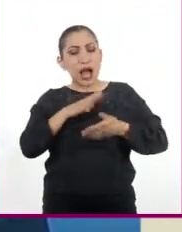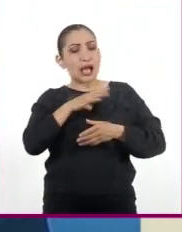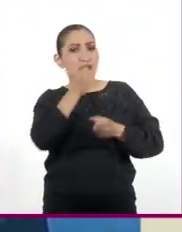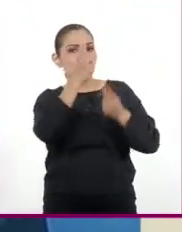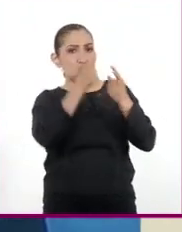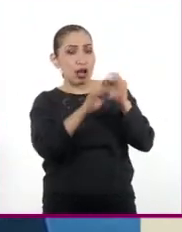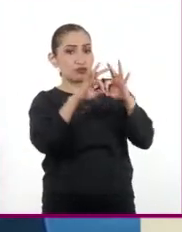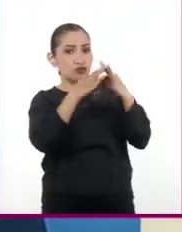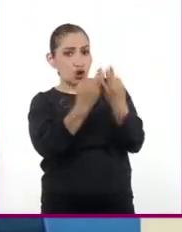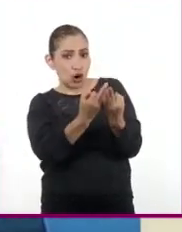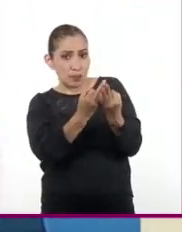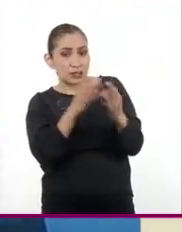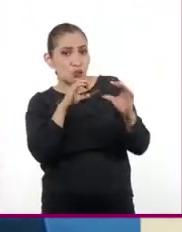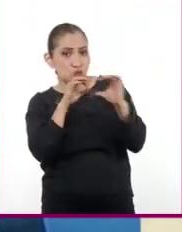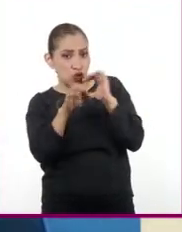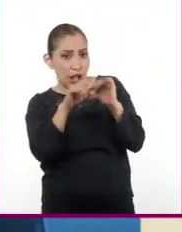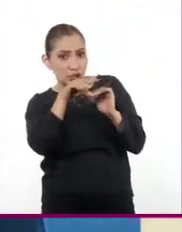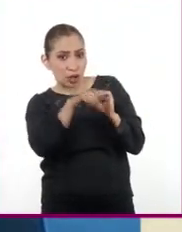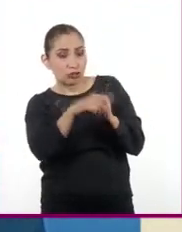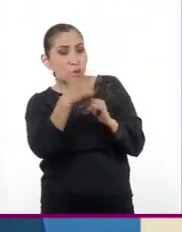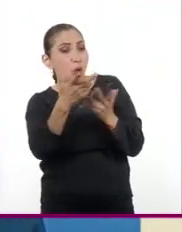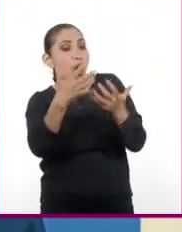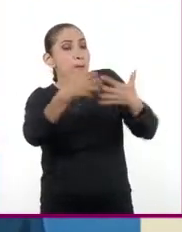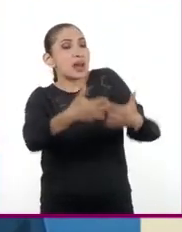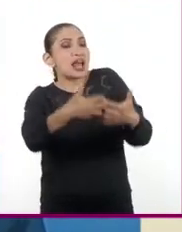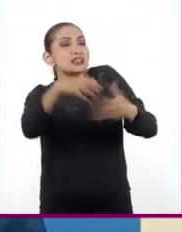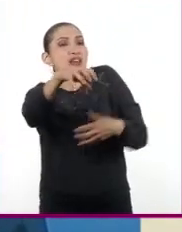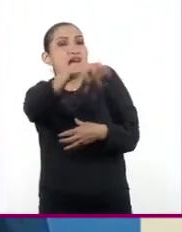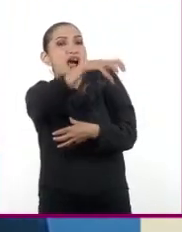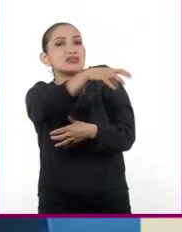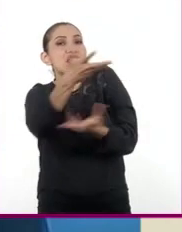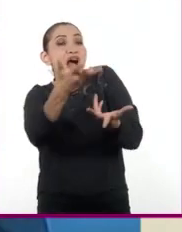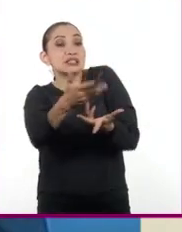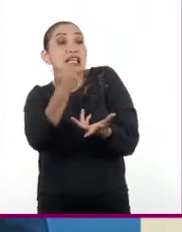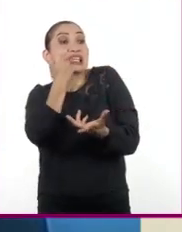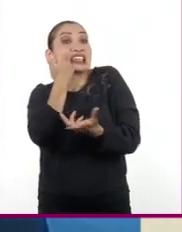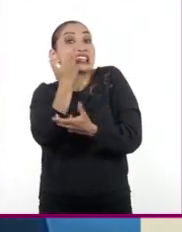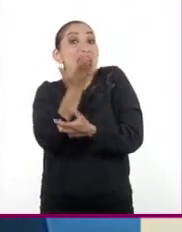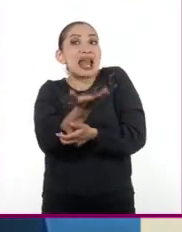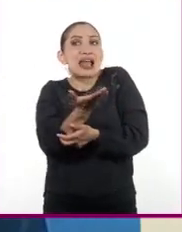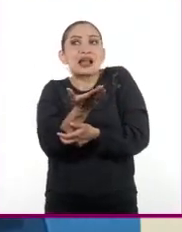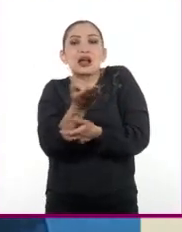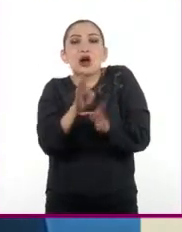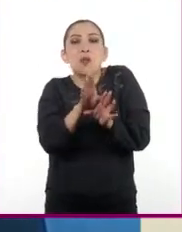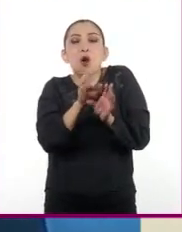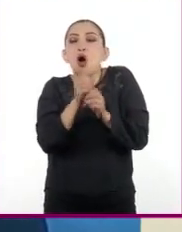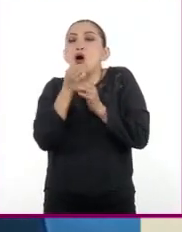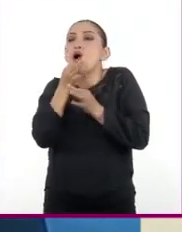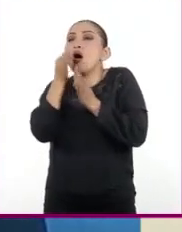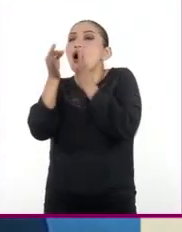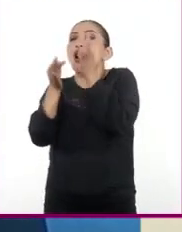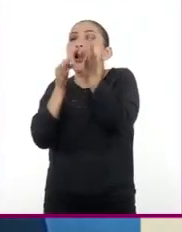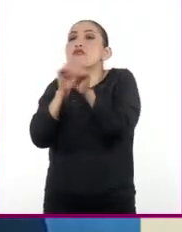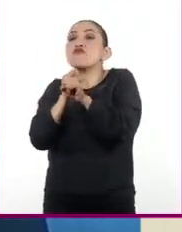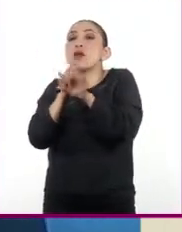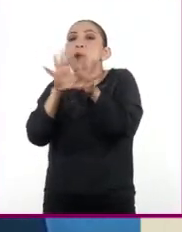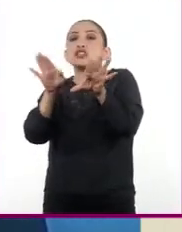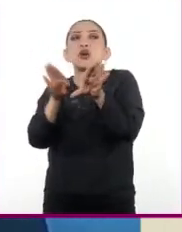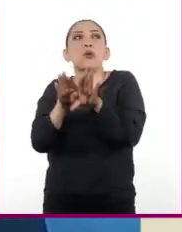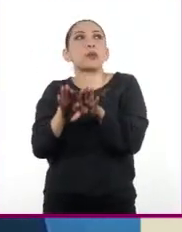que, por su naturaleza comercial, son empresas, tienen la intención de transmitir la información prácticamente